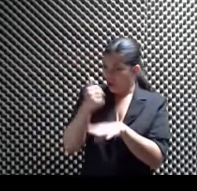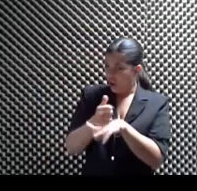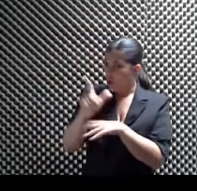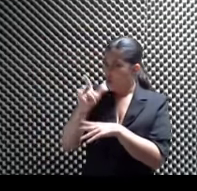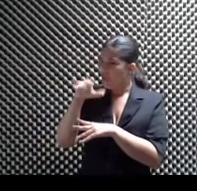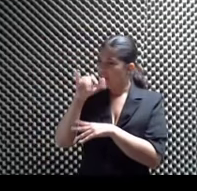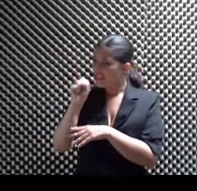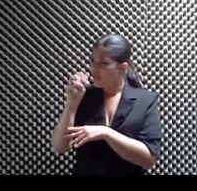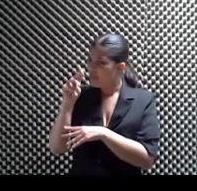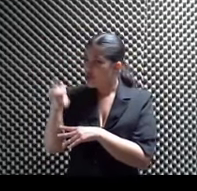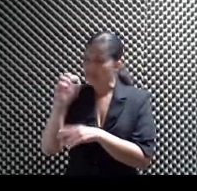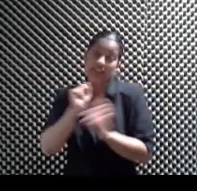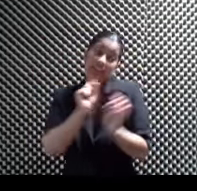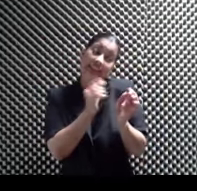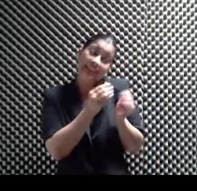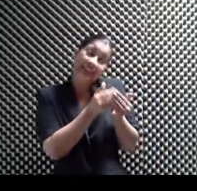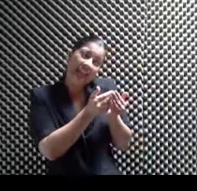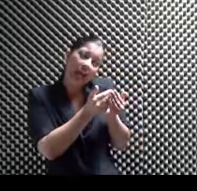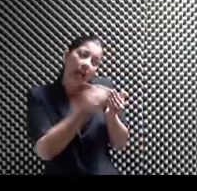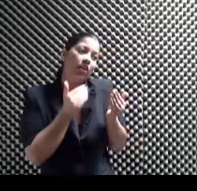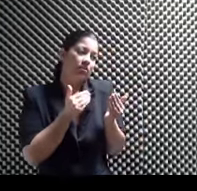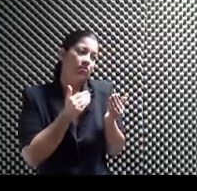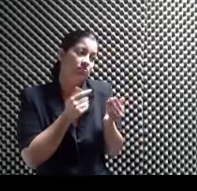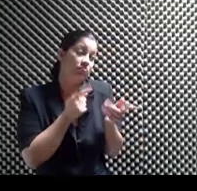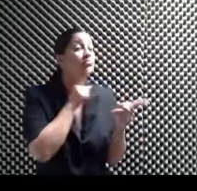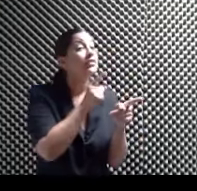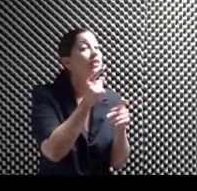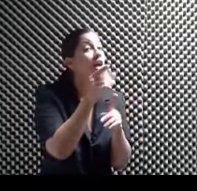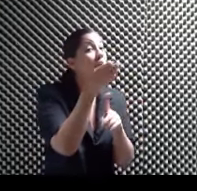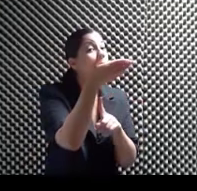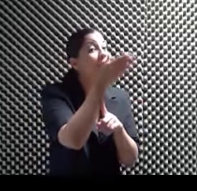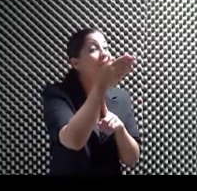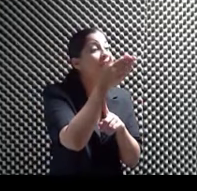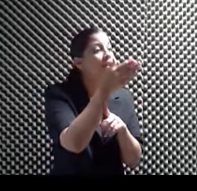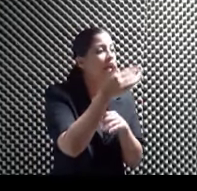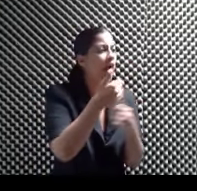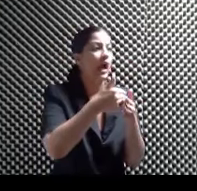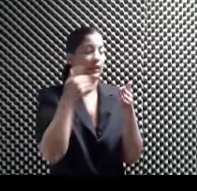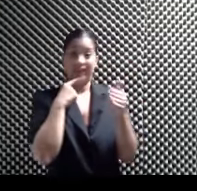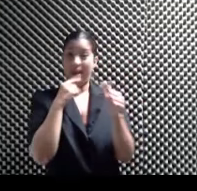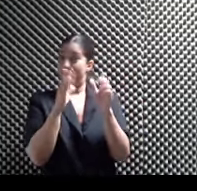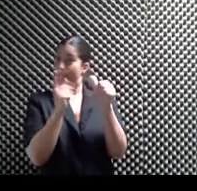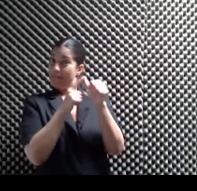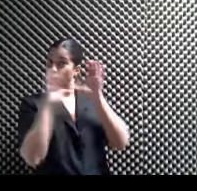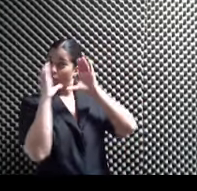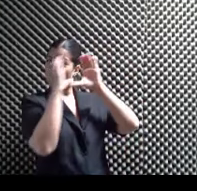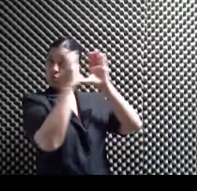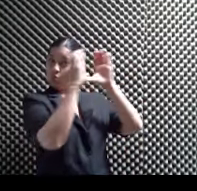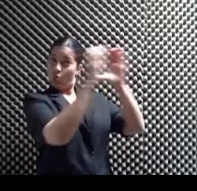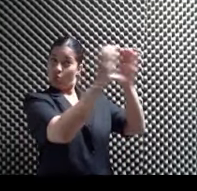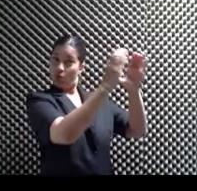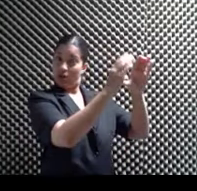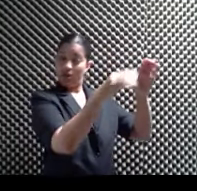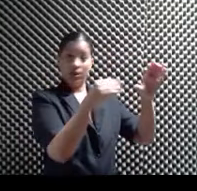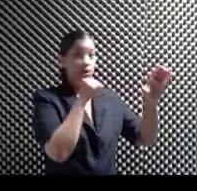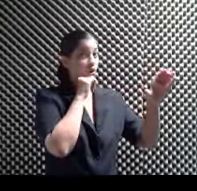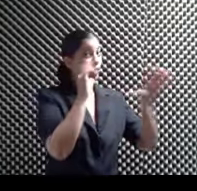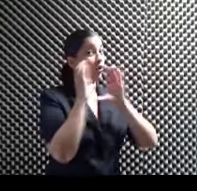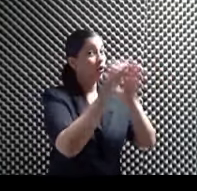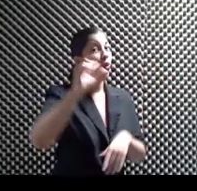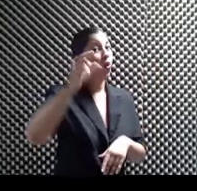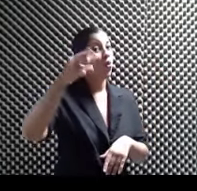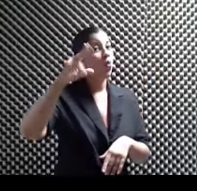específico Hay que decir Que habían esas banderas Frente al hotel Había un túnel Que era el primer túnel Que se hizo No el de Guajataca Pero el que se hizo